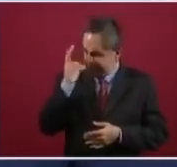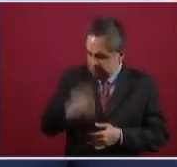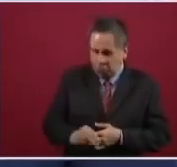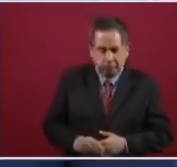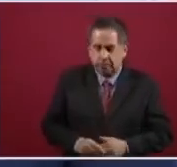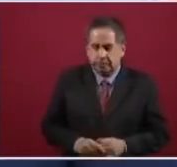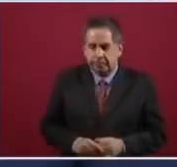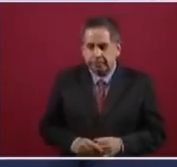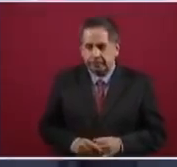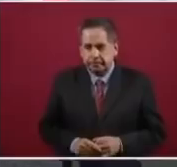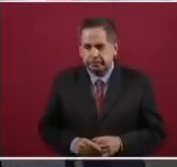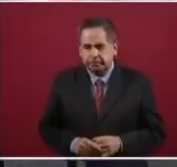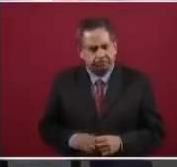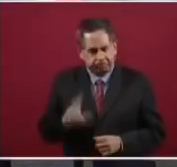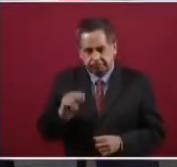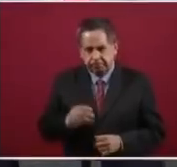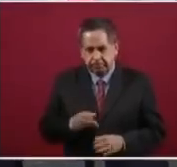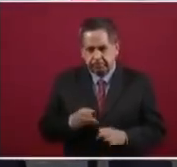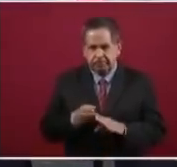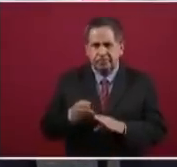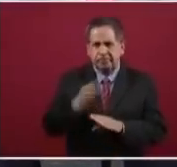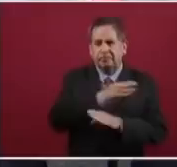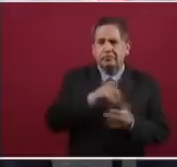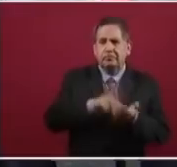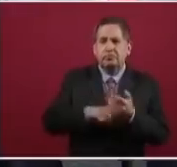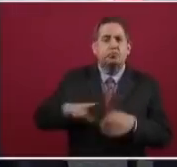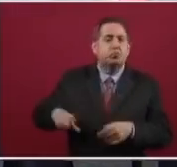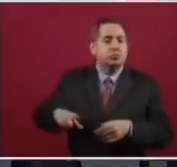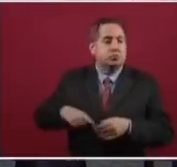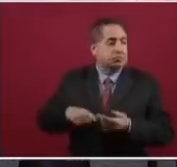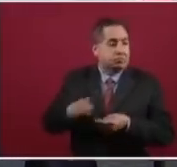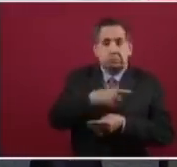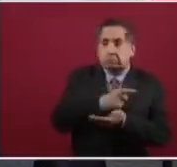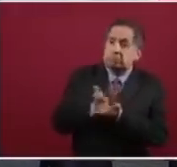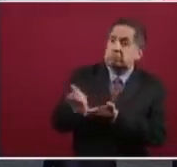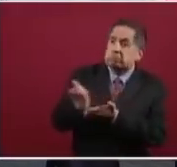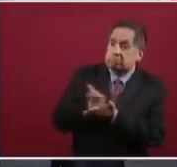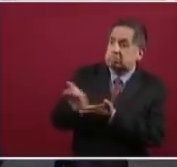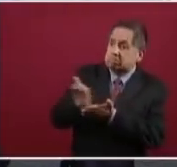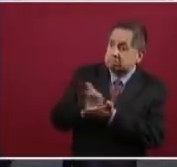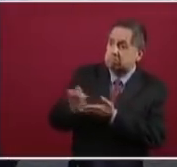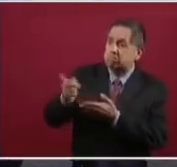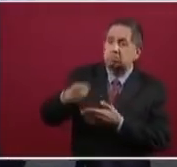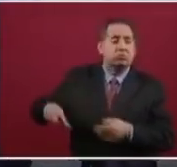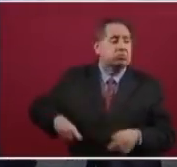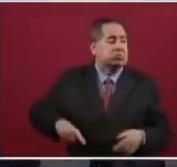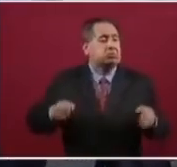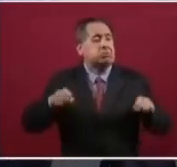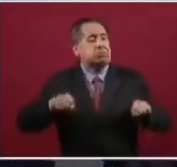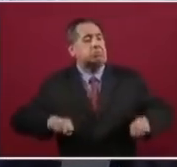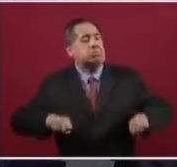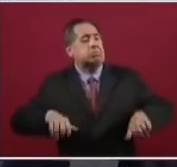había un gobierno mantenido y bueno para nada